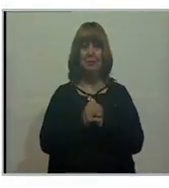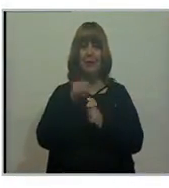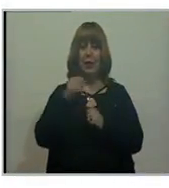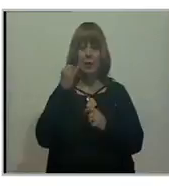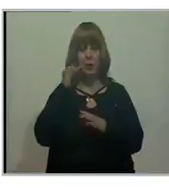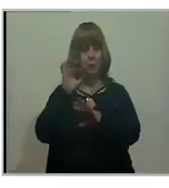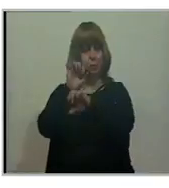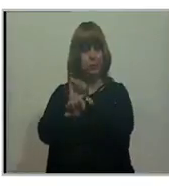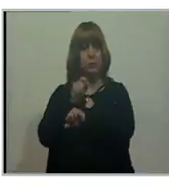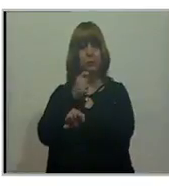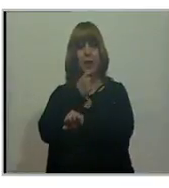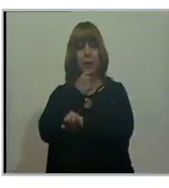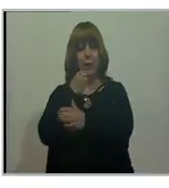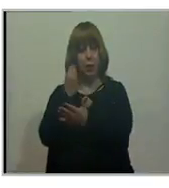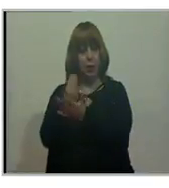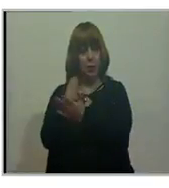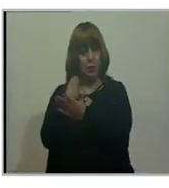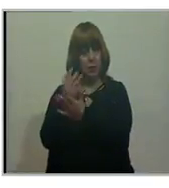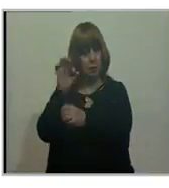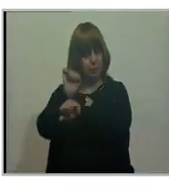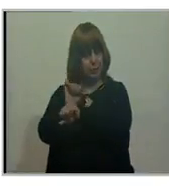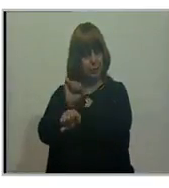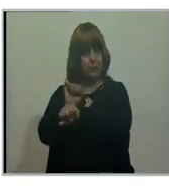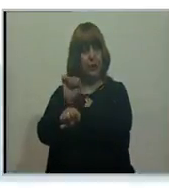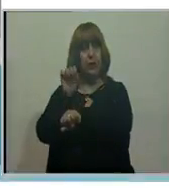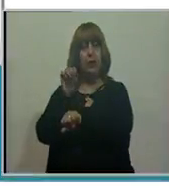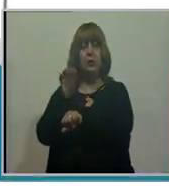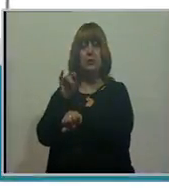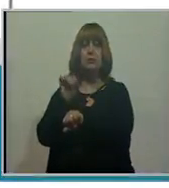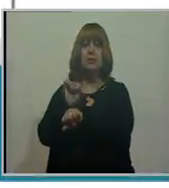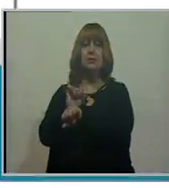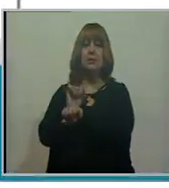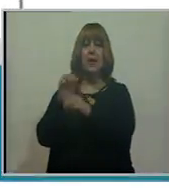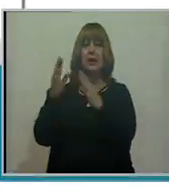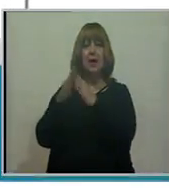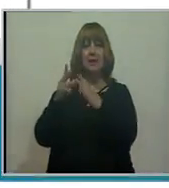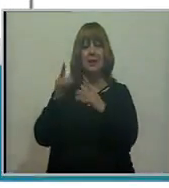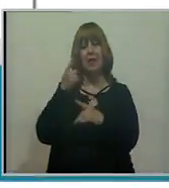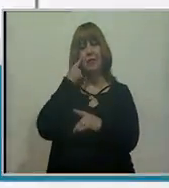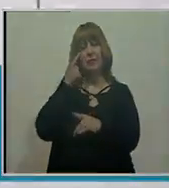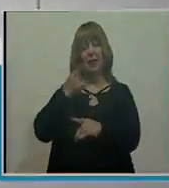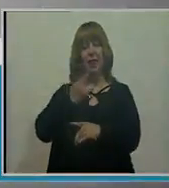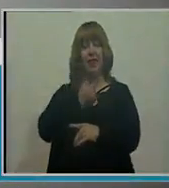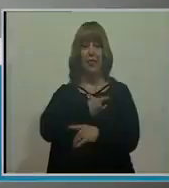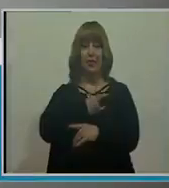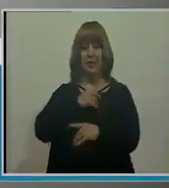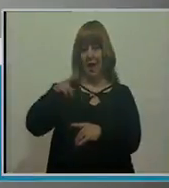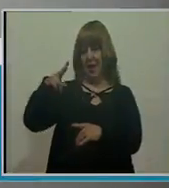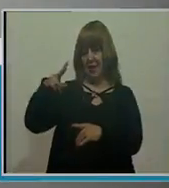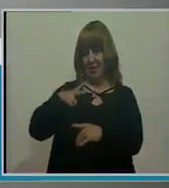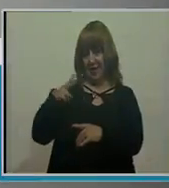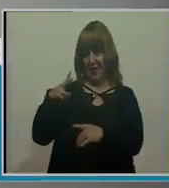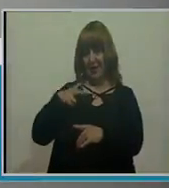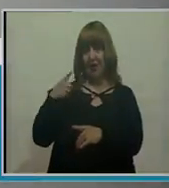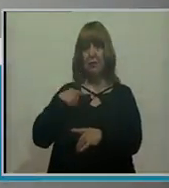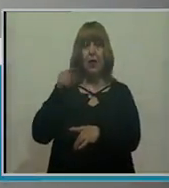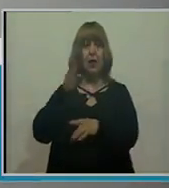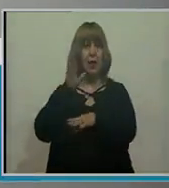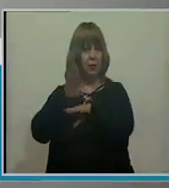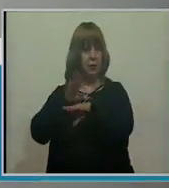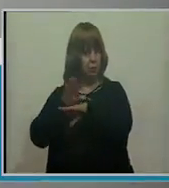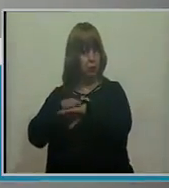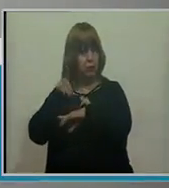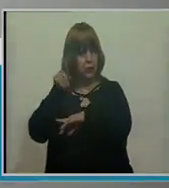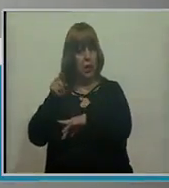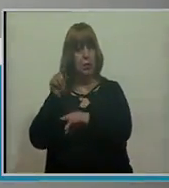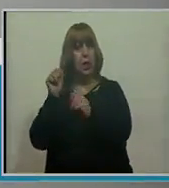Detuvieron en Mendoza a un represor de la última dictadura. Fue apresado en su casa de Chacras de Coria, en Luján. Está acusado por secuestros y torturas en